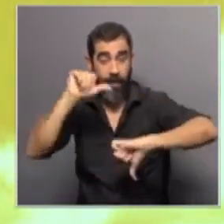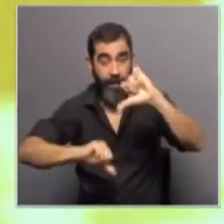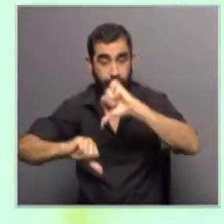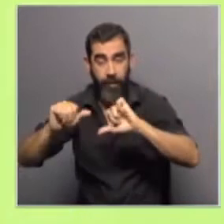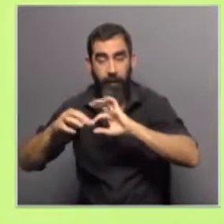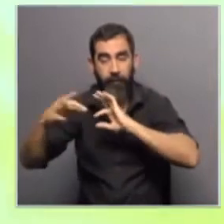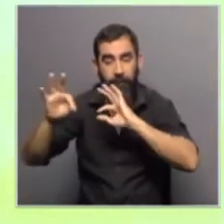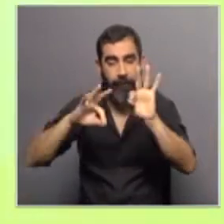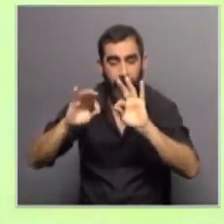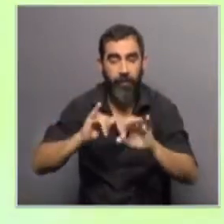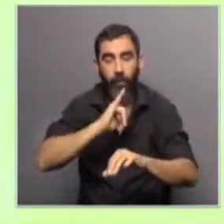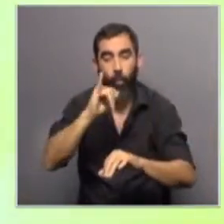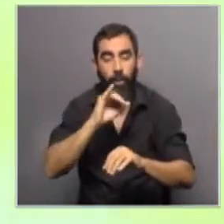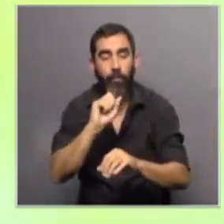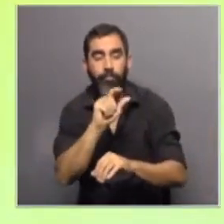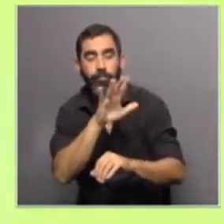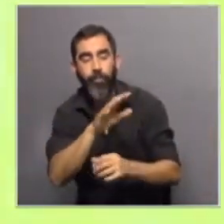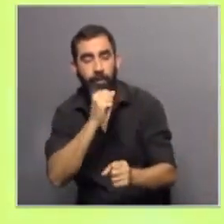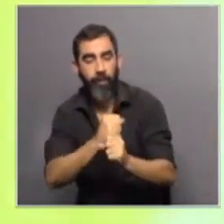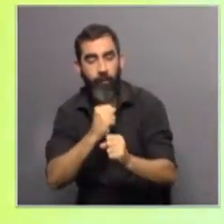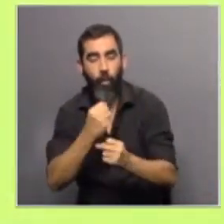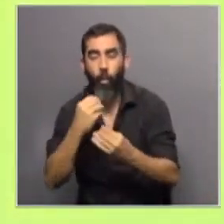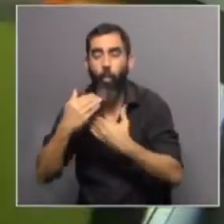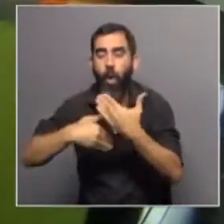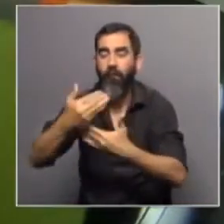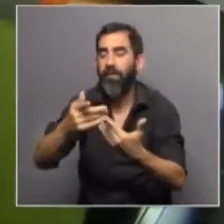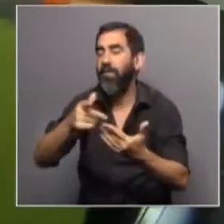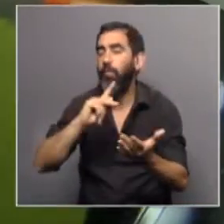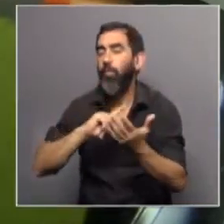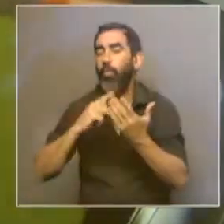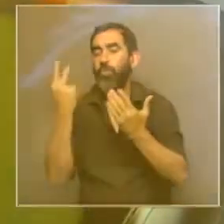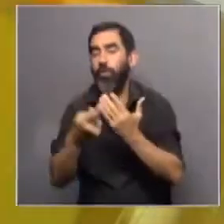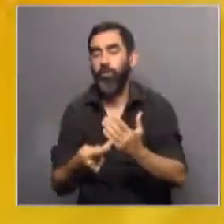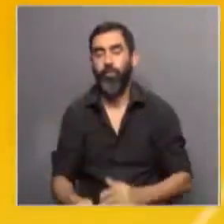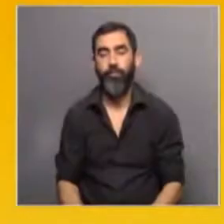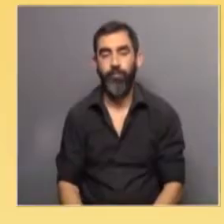da detalles sobre las características y los avances de este proyecto.